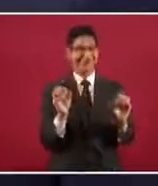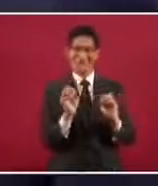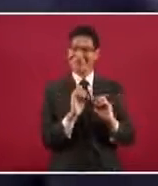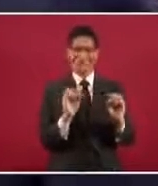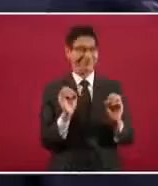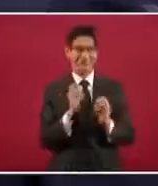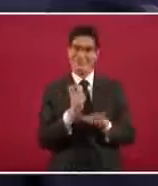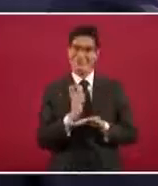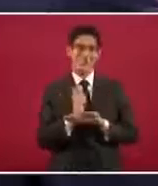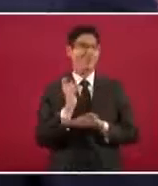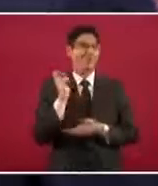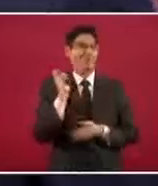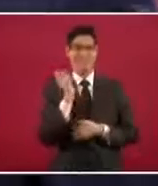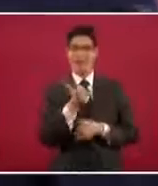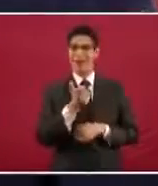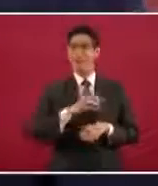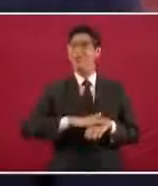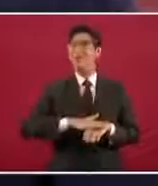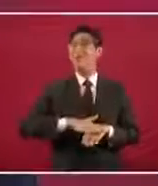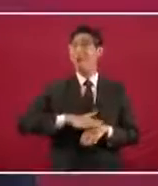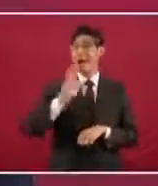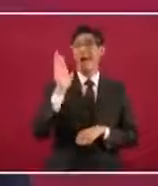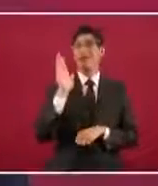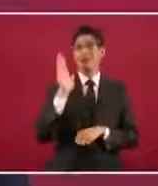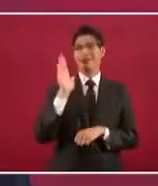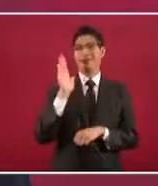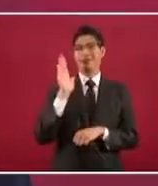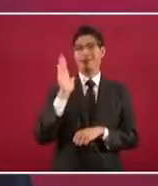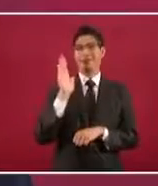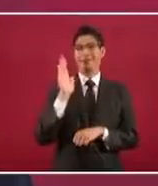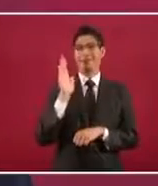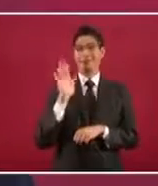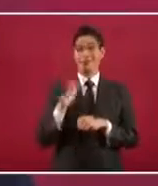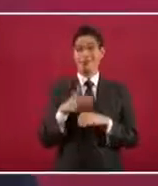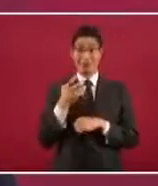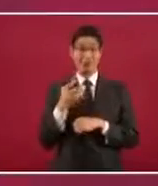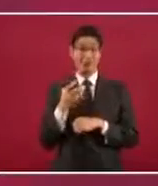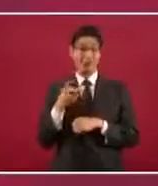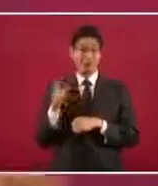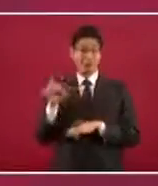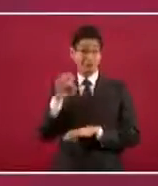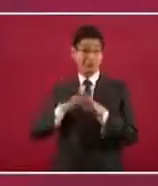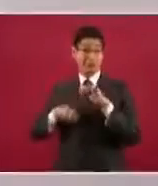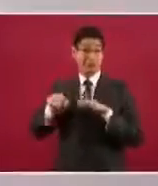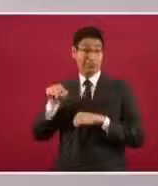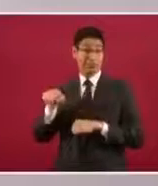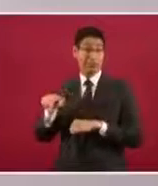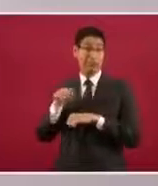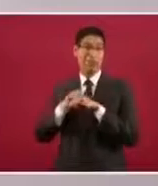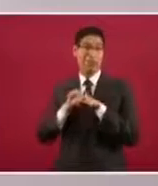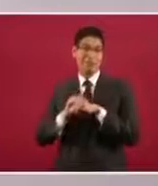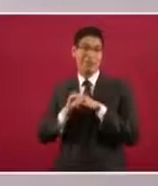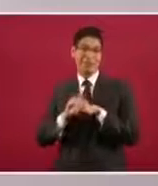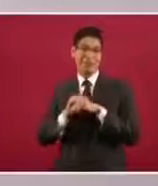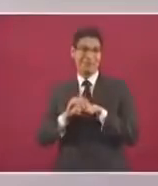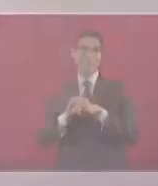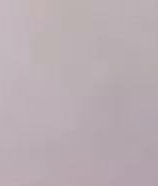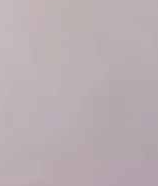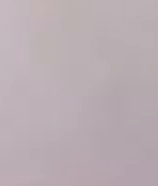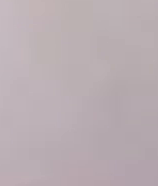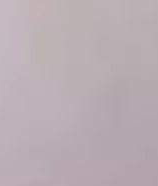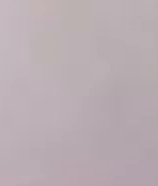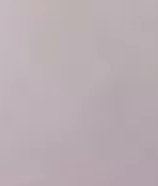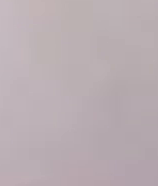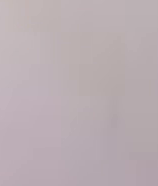y se pagó mucho más por influyentismo. Y todo eso fue a la panza